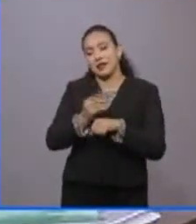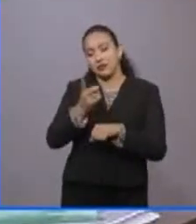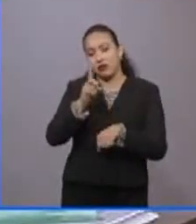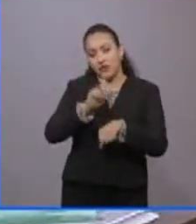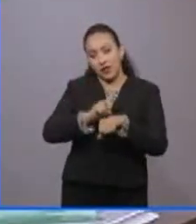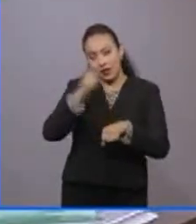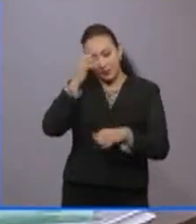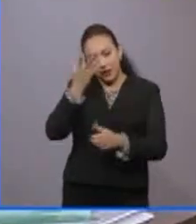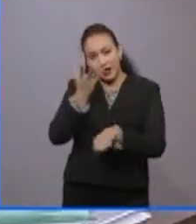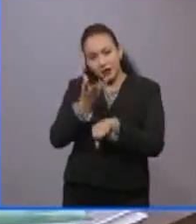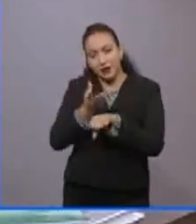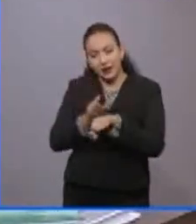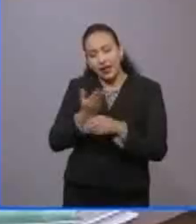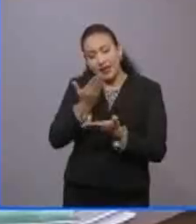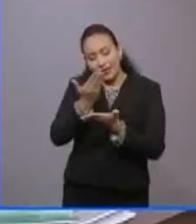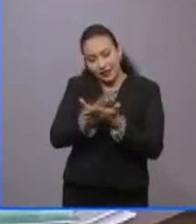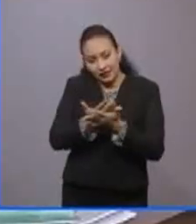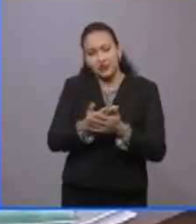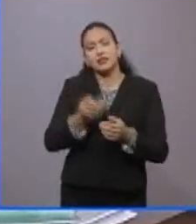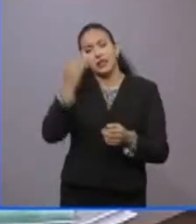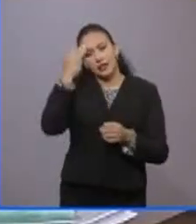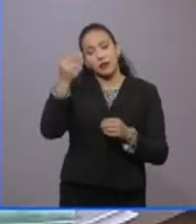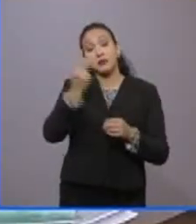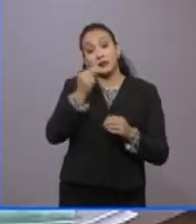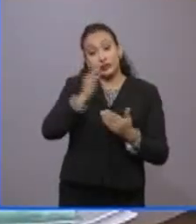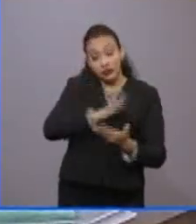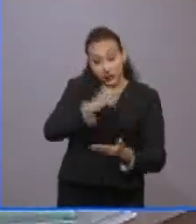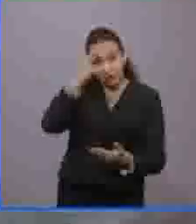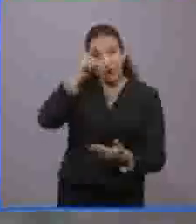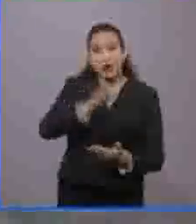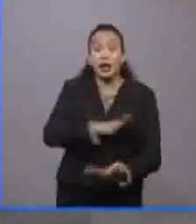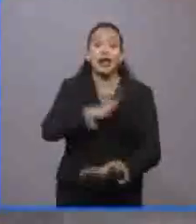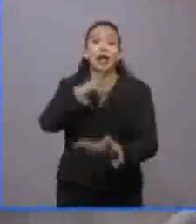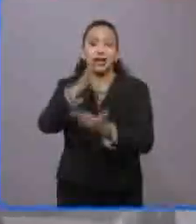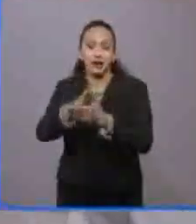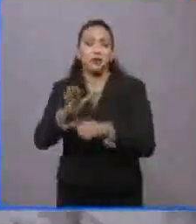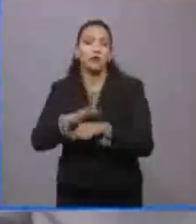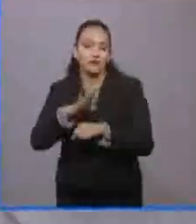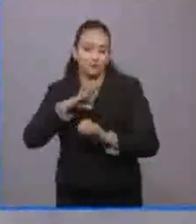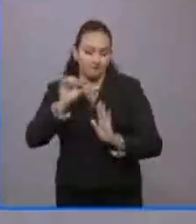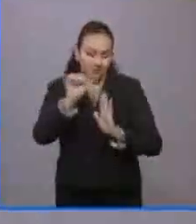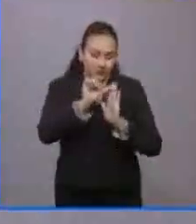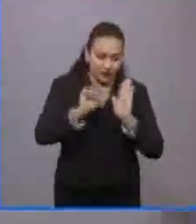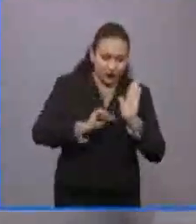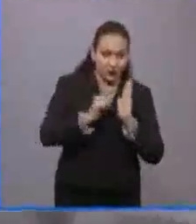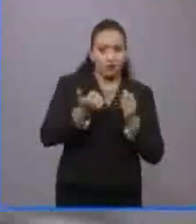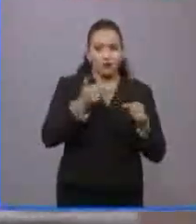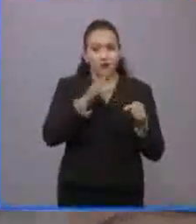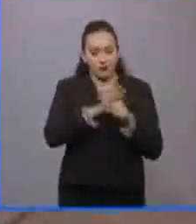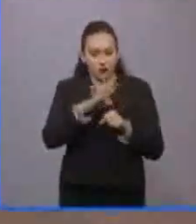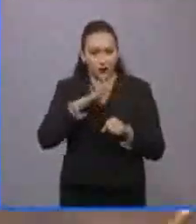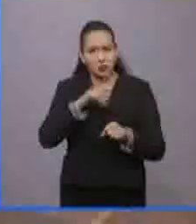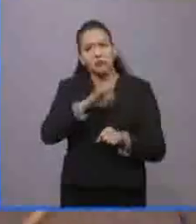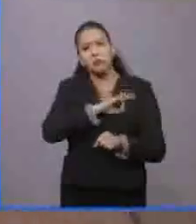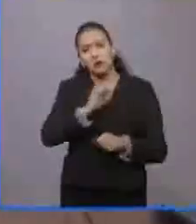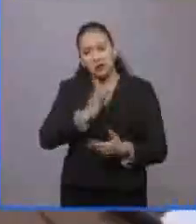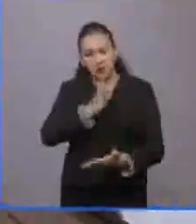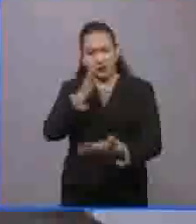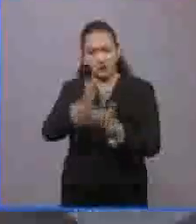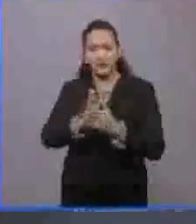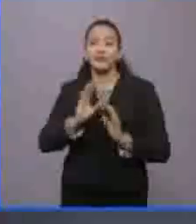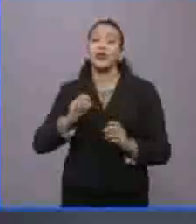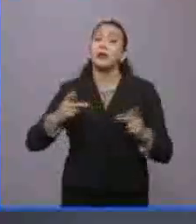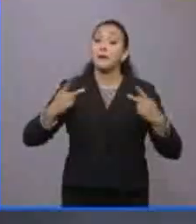goce de sueldo por el plazo que consideren necesario, con base en el acuerdo general de administración correspondiente. Las